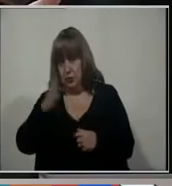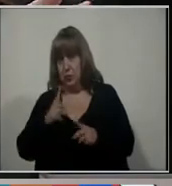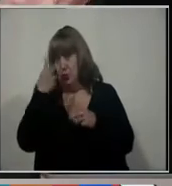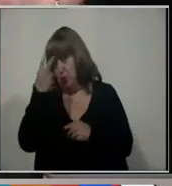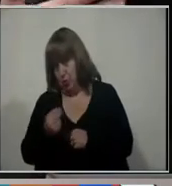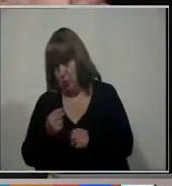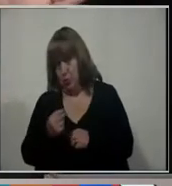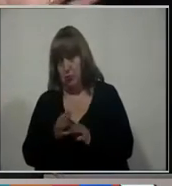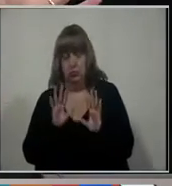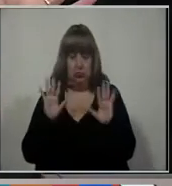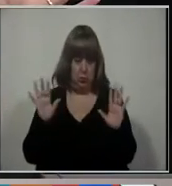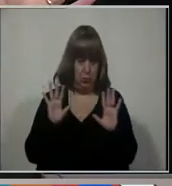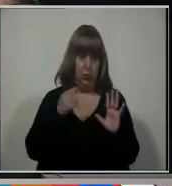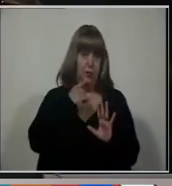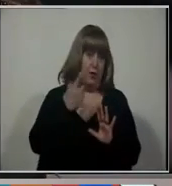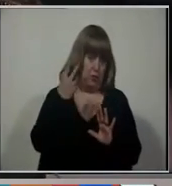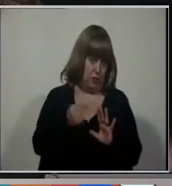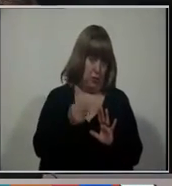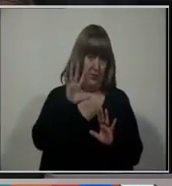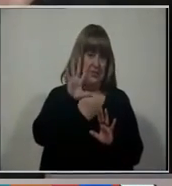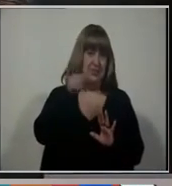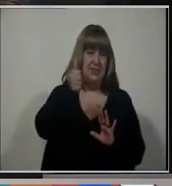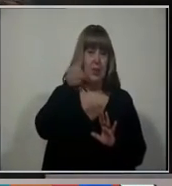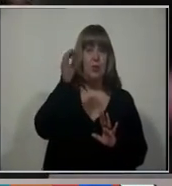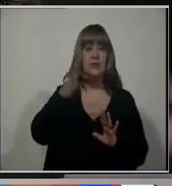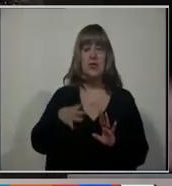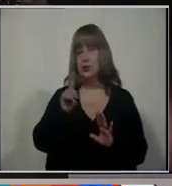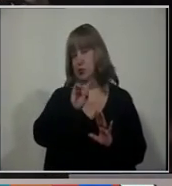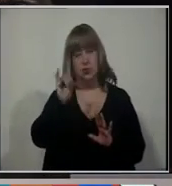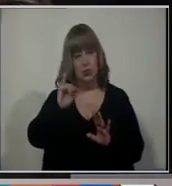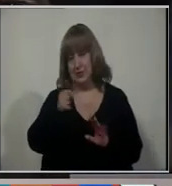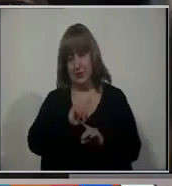era 5,5, nunca dijo, ¿no? Que el 6% no lo aceptaba. Veremos qué sucede.